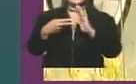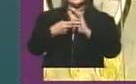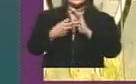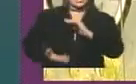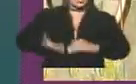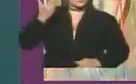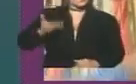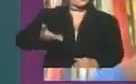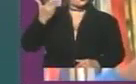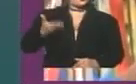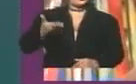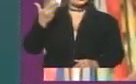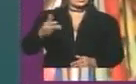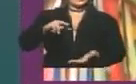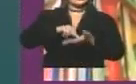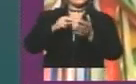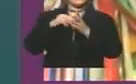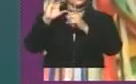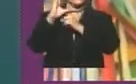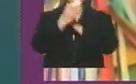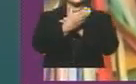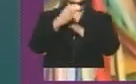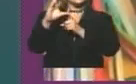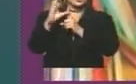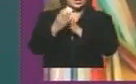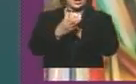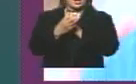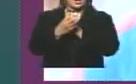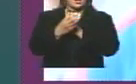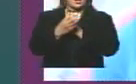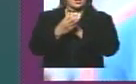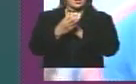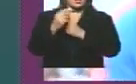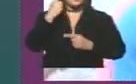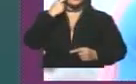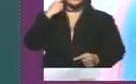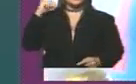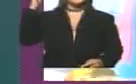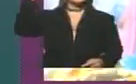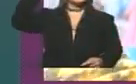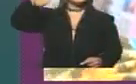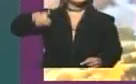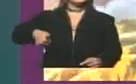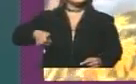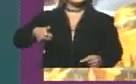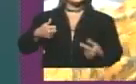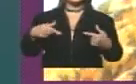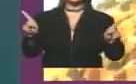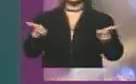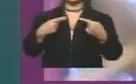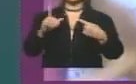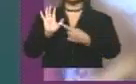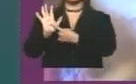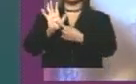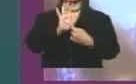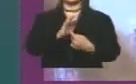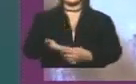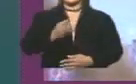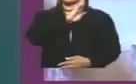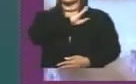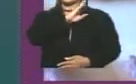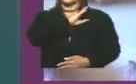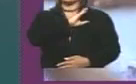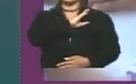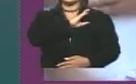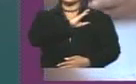la importancia que tiene la cultura, sobre todo la cultura de tradición popular, como ejemplo y patrimonio de lo